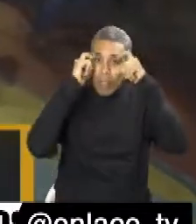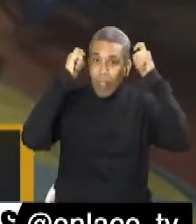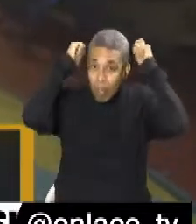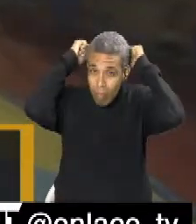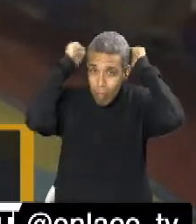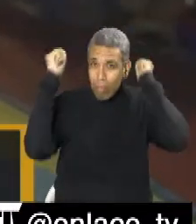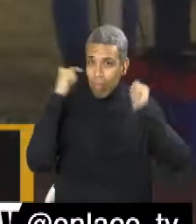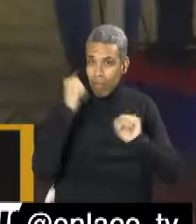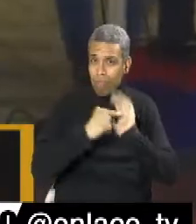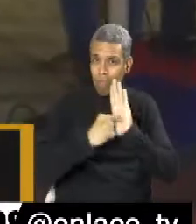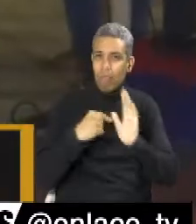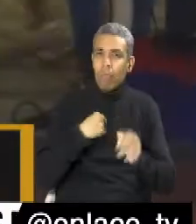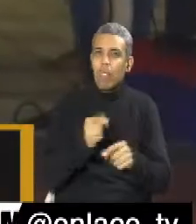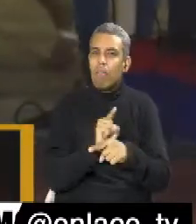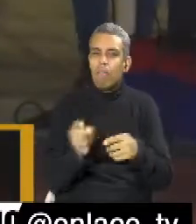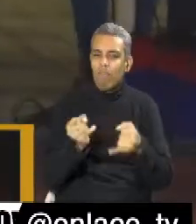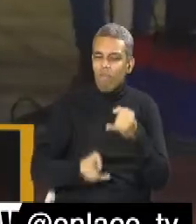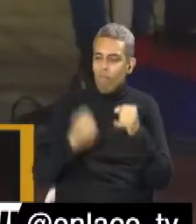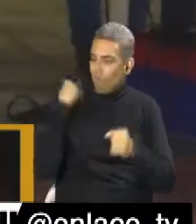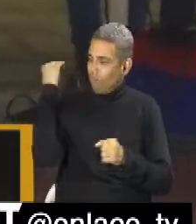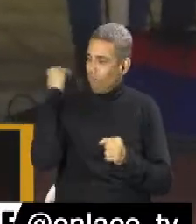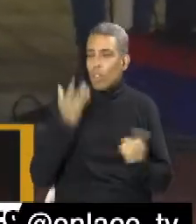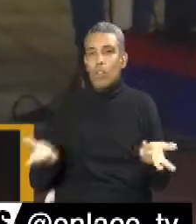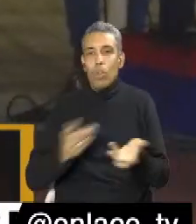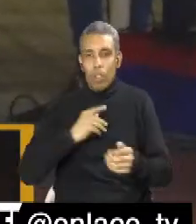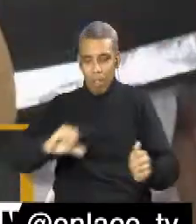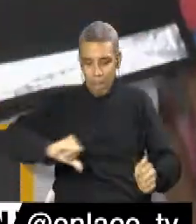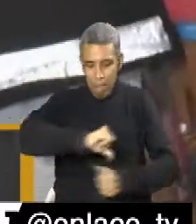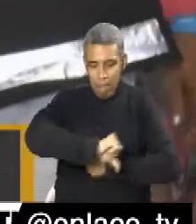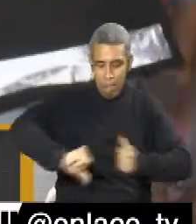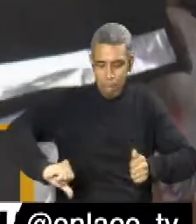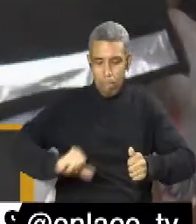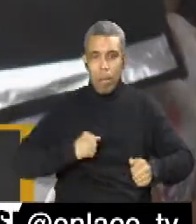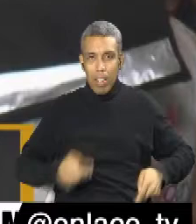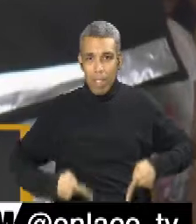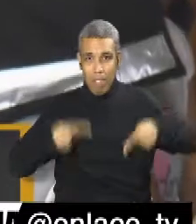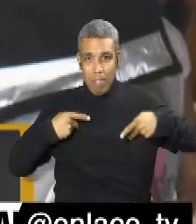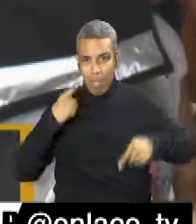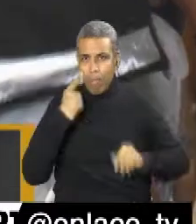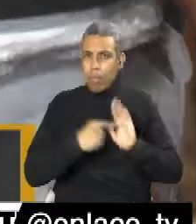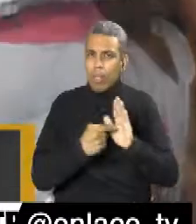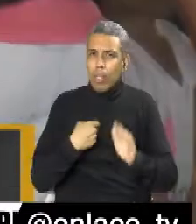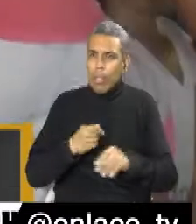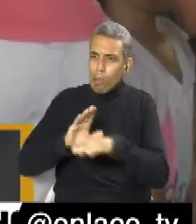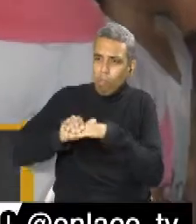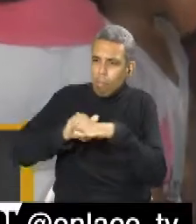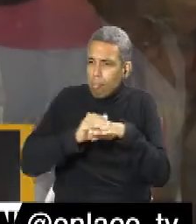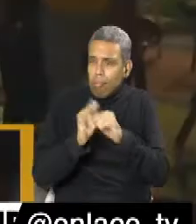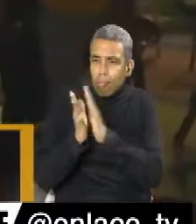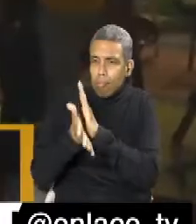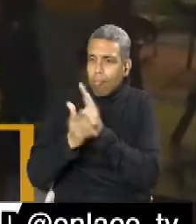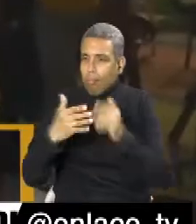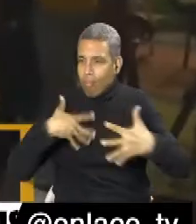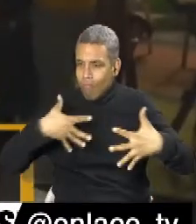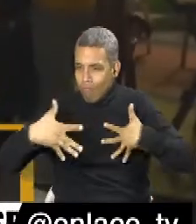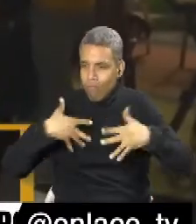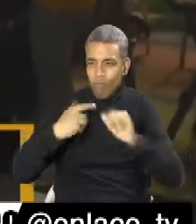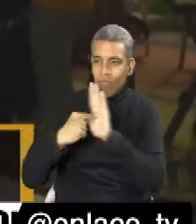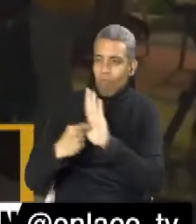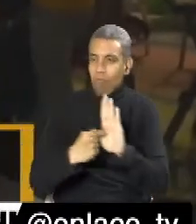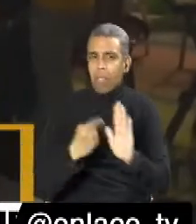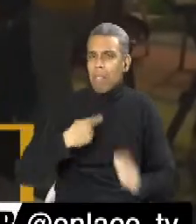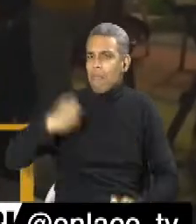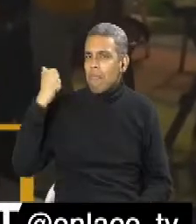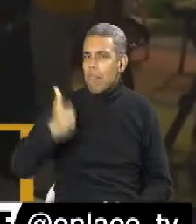semana la actividad se dio en el Parque a la Vida. Esta funcionaria de dicha dependencia ha explicado los alcances de la misma. La Secretaría cuenta con un programa de